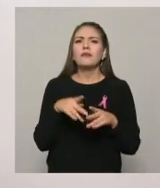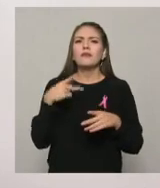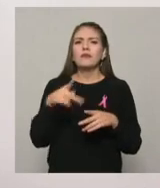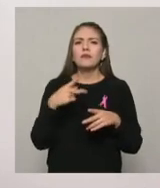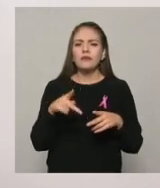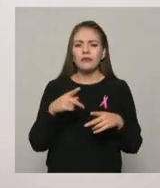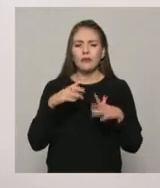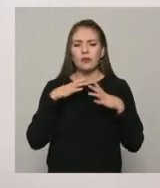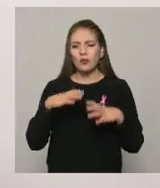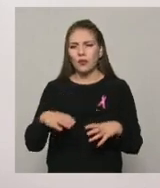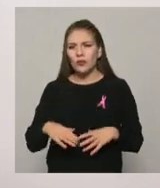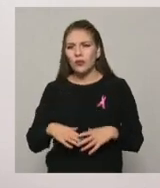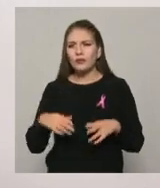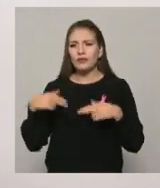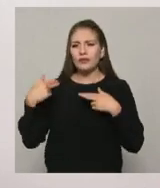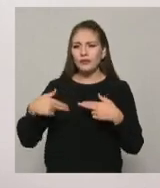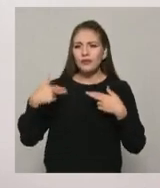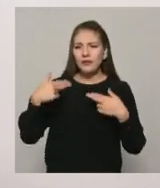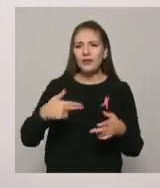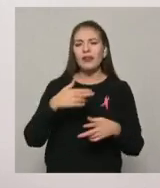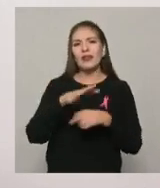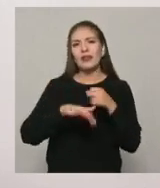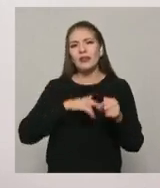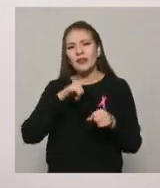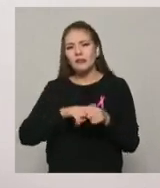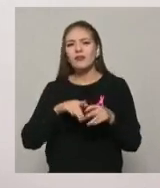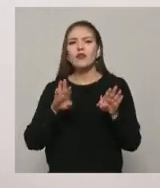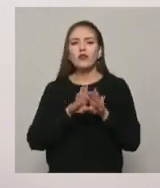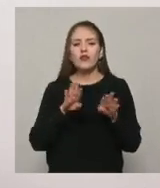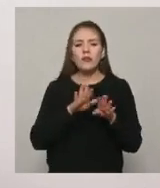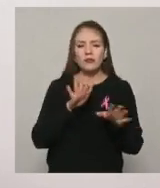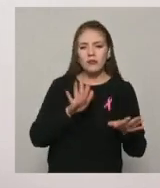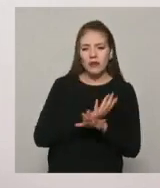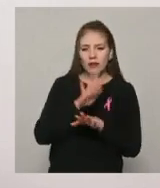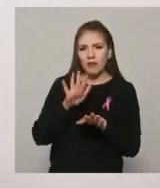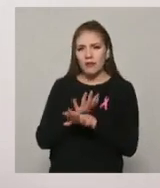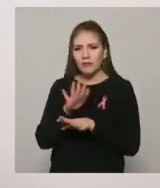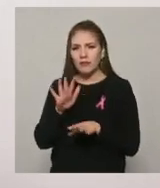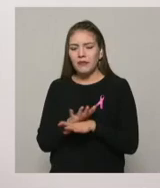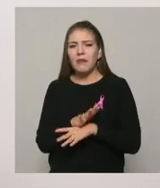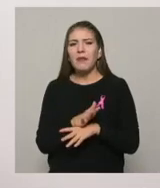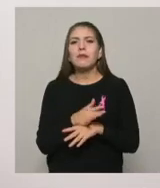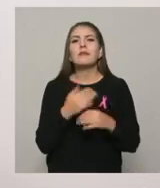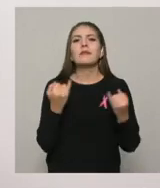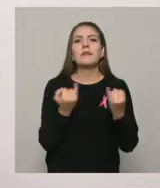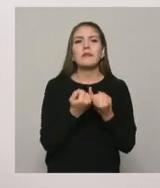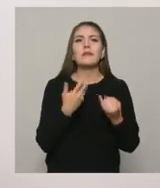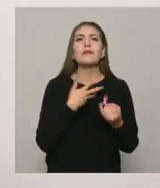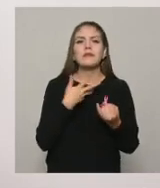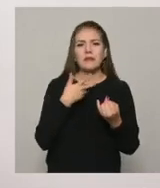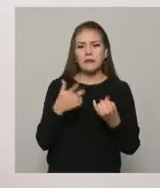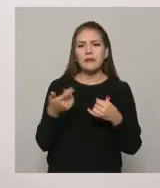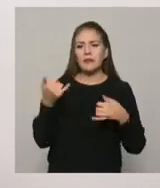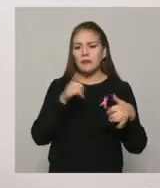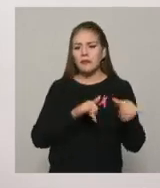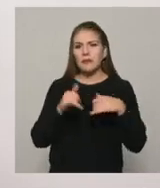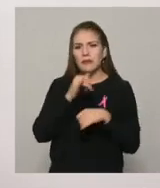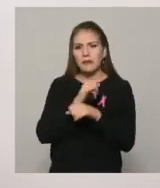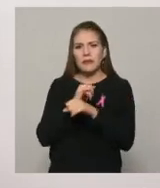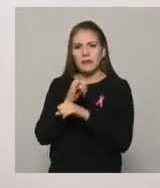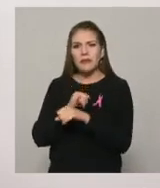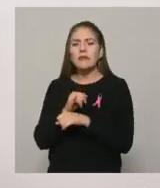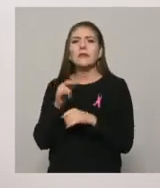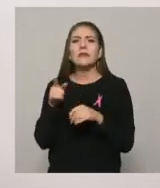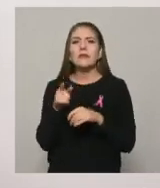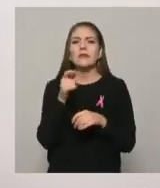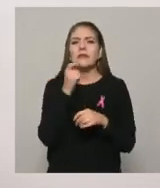particularidades biológicas de los animales. Ya se ha hecho incluso un experimento de edición genética con niñas en